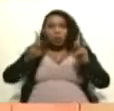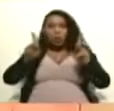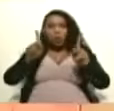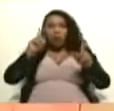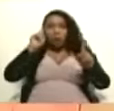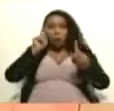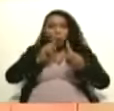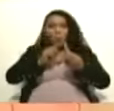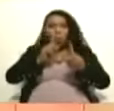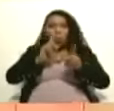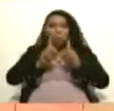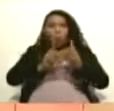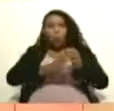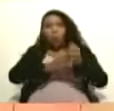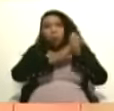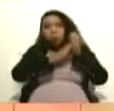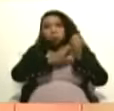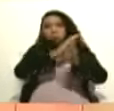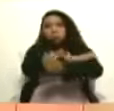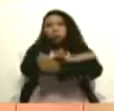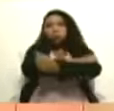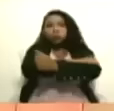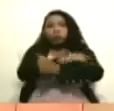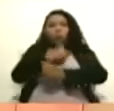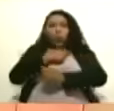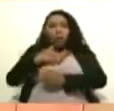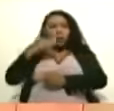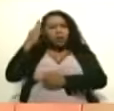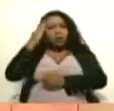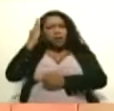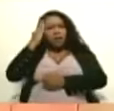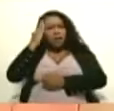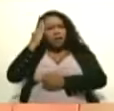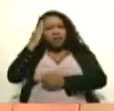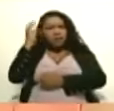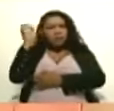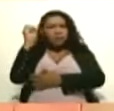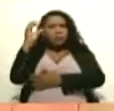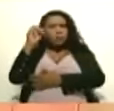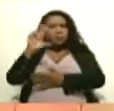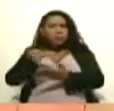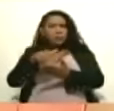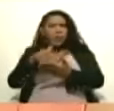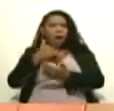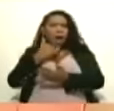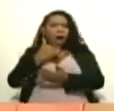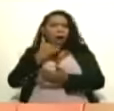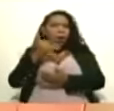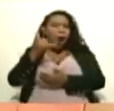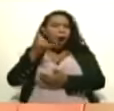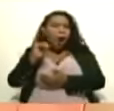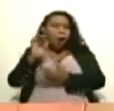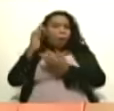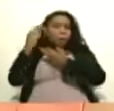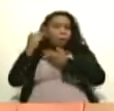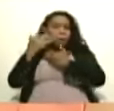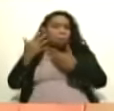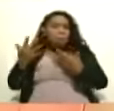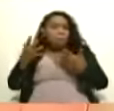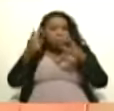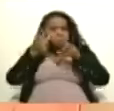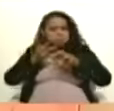algunos dirigentes opositores y me gustaría conocer eh si la asamblea nacional de alguna manera también se va a sumar a esta